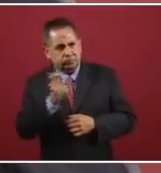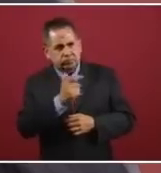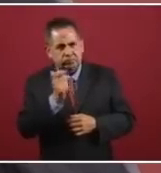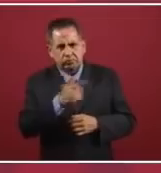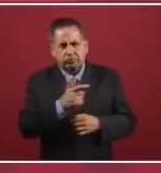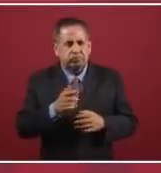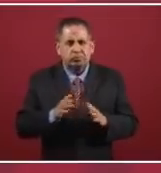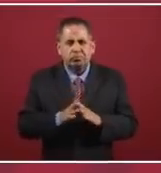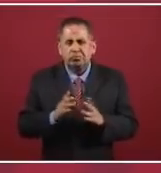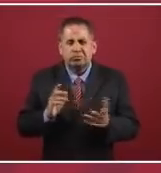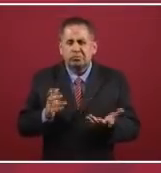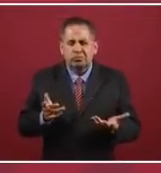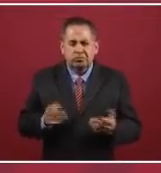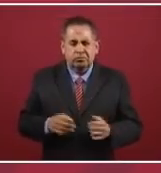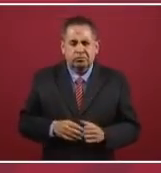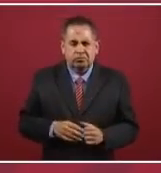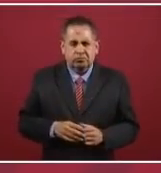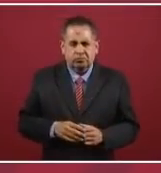como